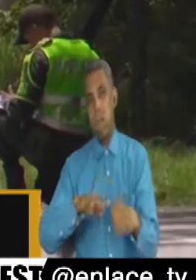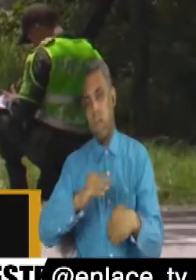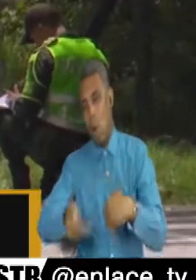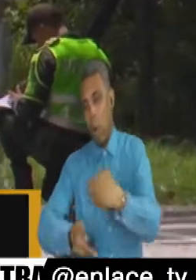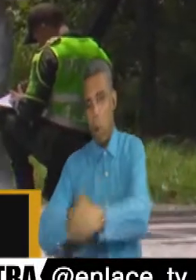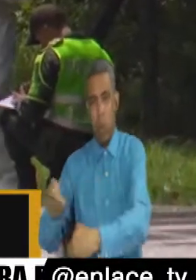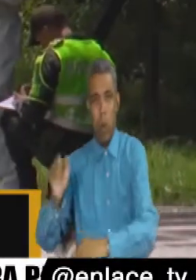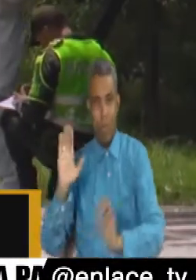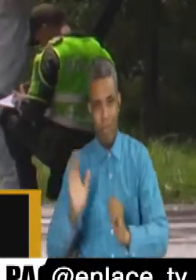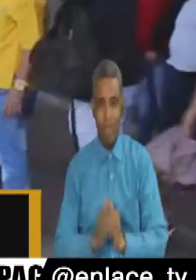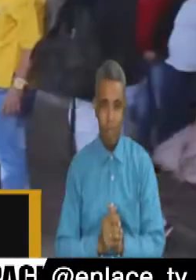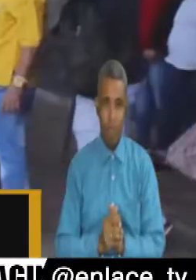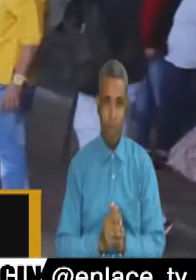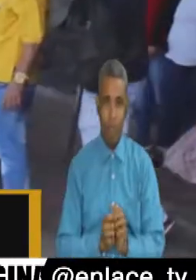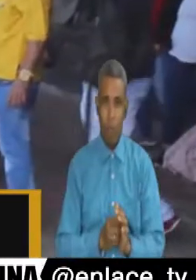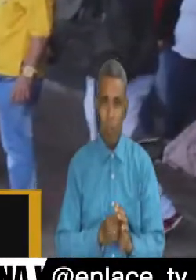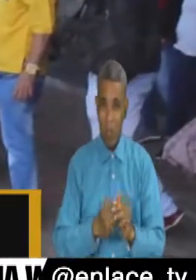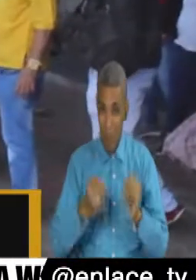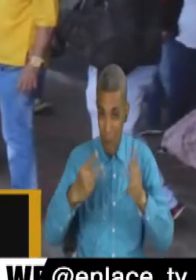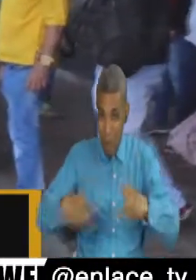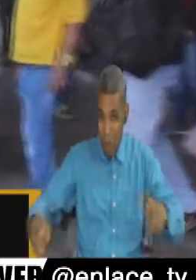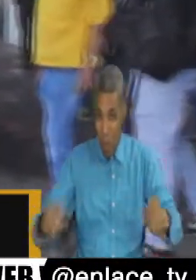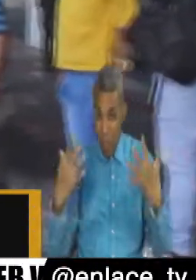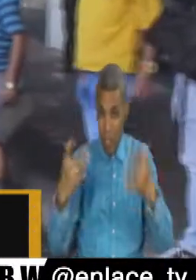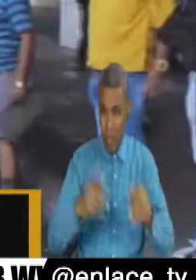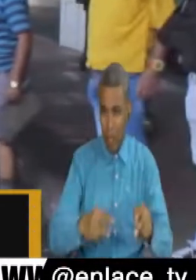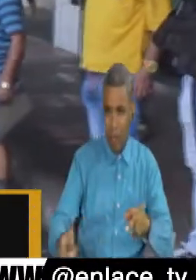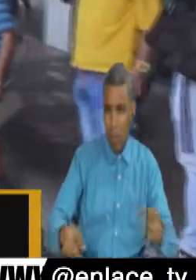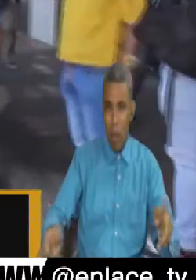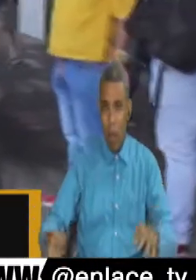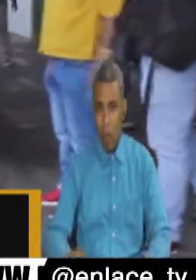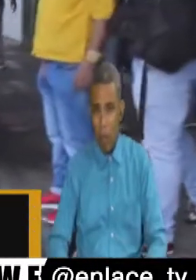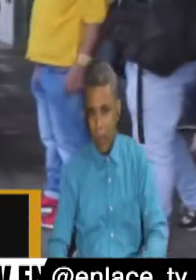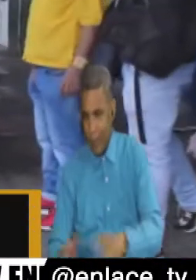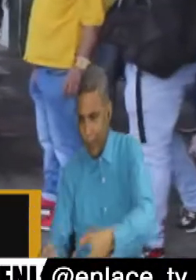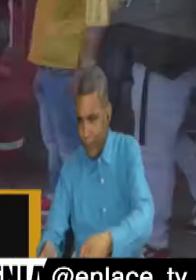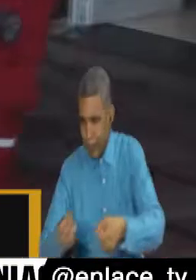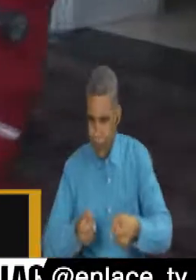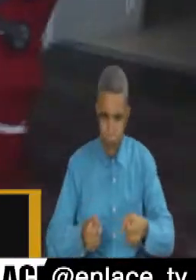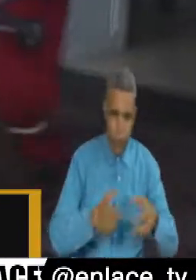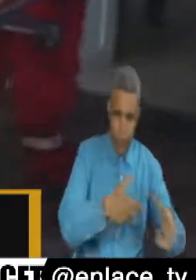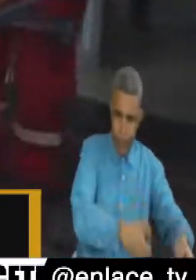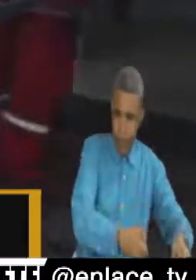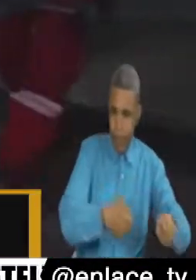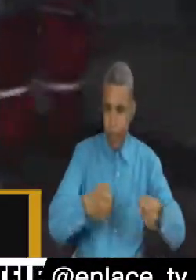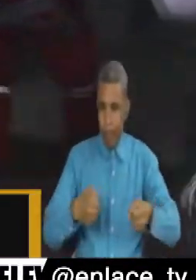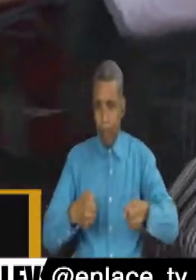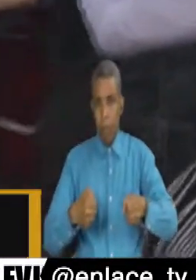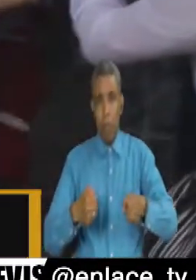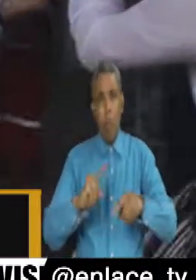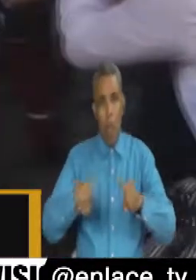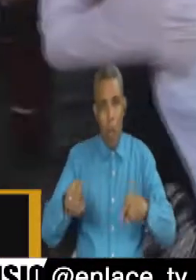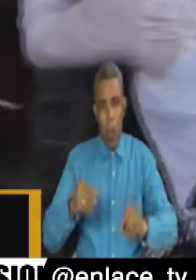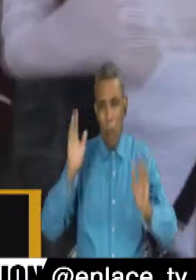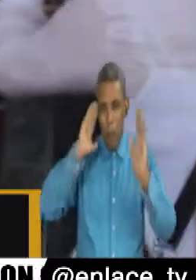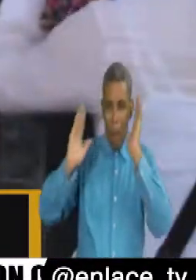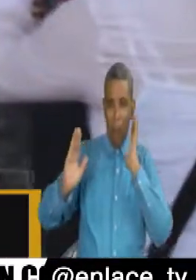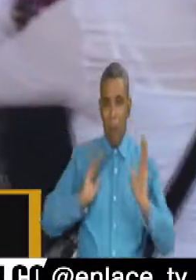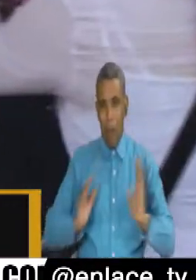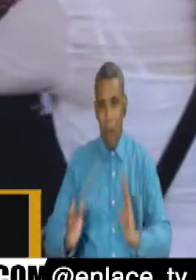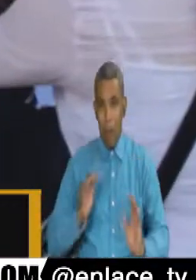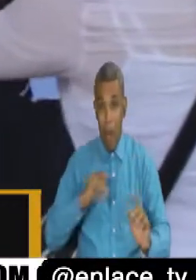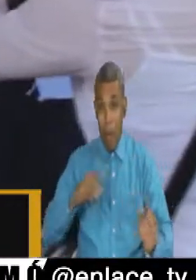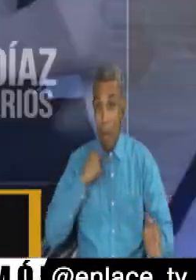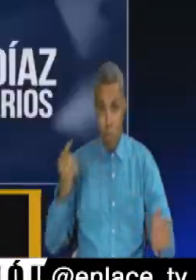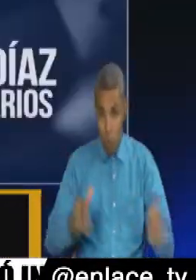el levantamiento de los cuerpos, los 6 heridos del trágico accidente eran trasladados por los bomberos voluntarios hasta diferentes centros